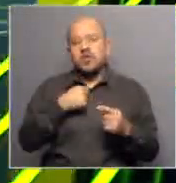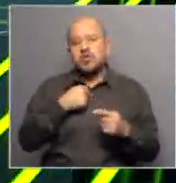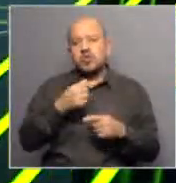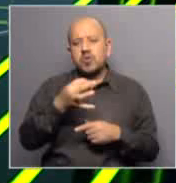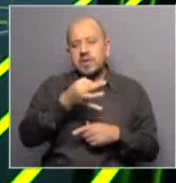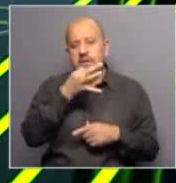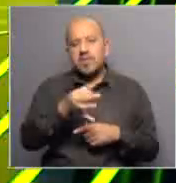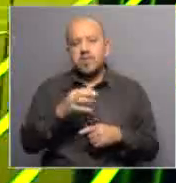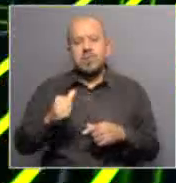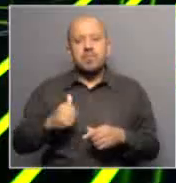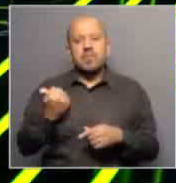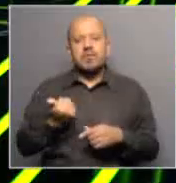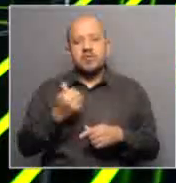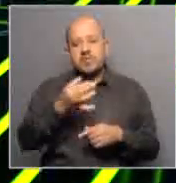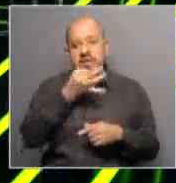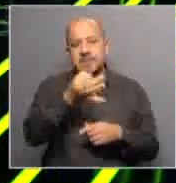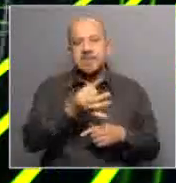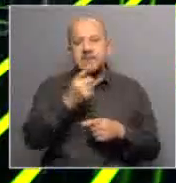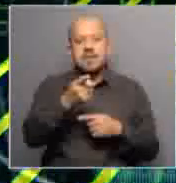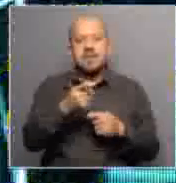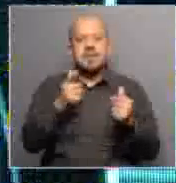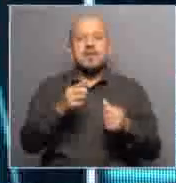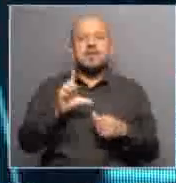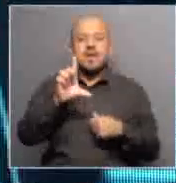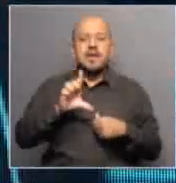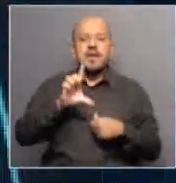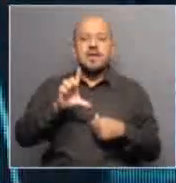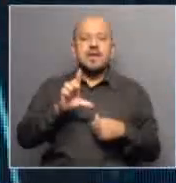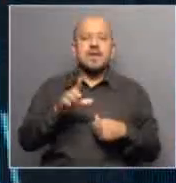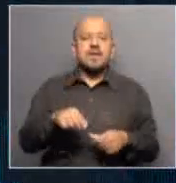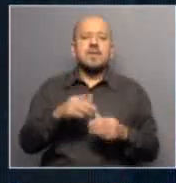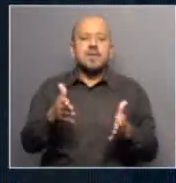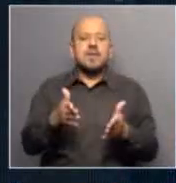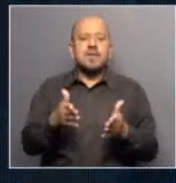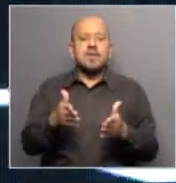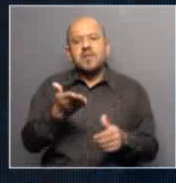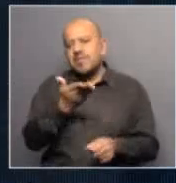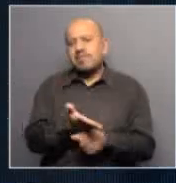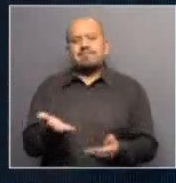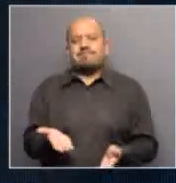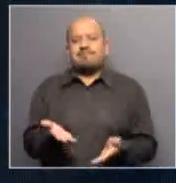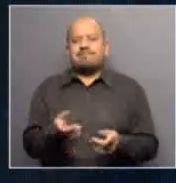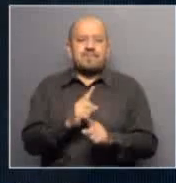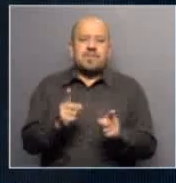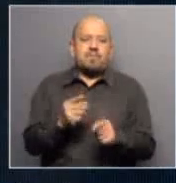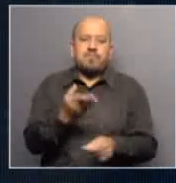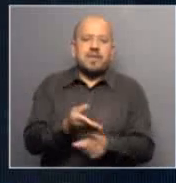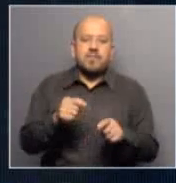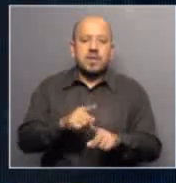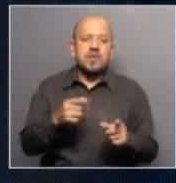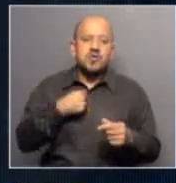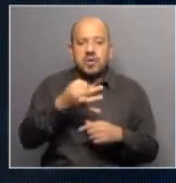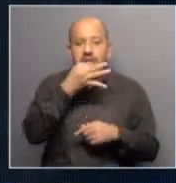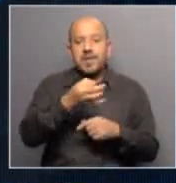Y yo aprovecho esto para decirle, Larrañaga, no insistas por este lado. Yo le podría decir a